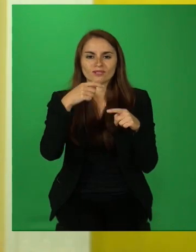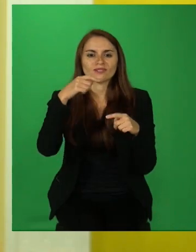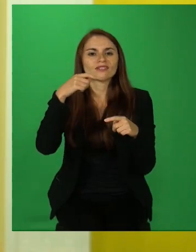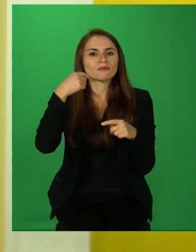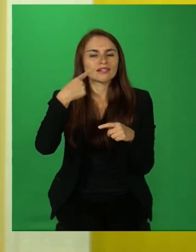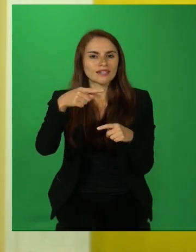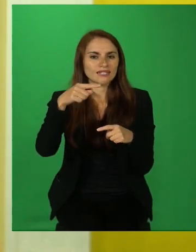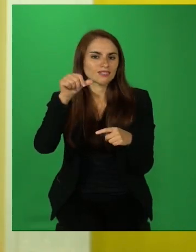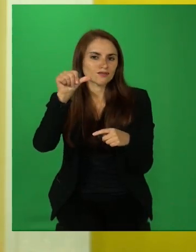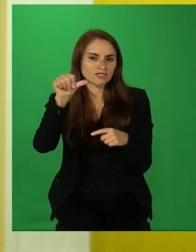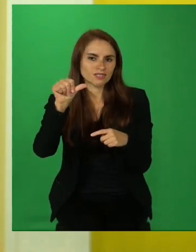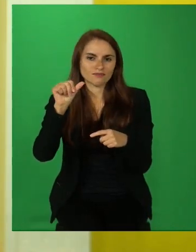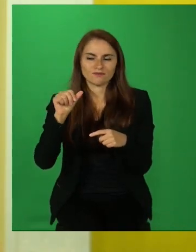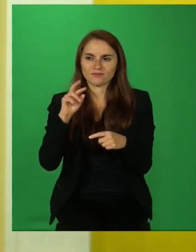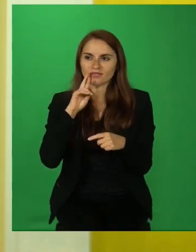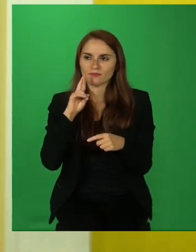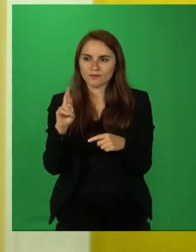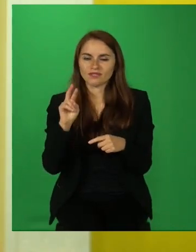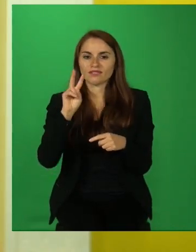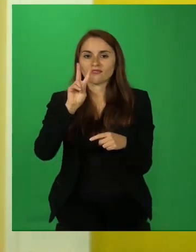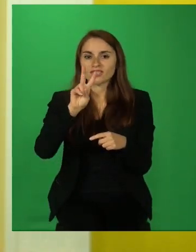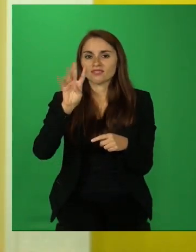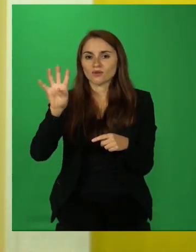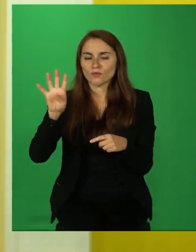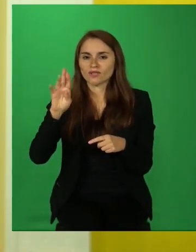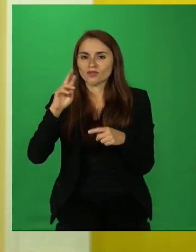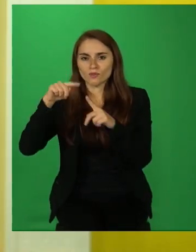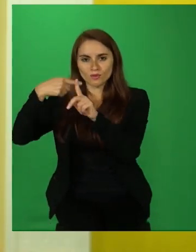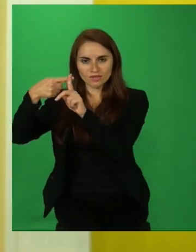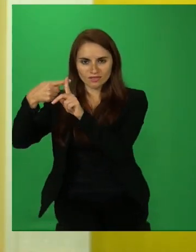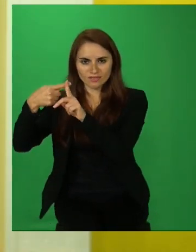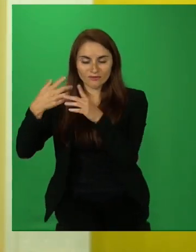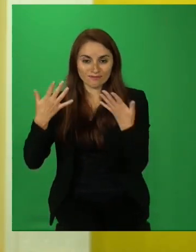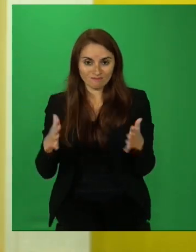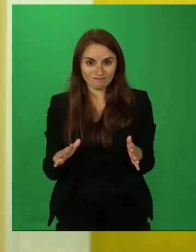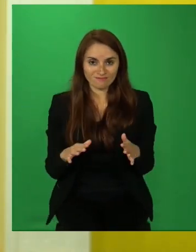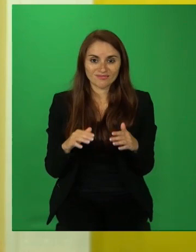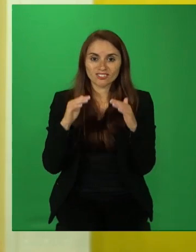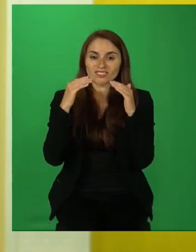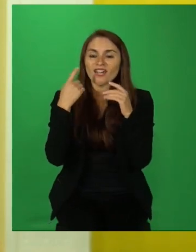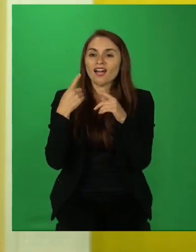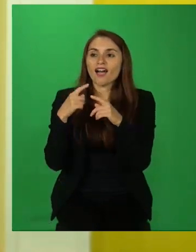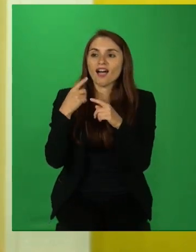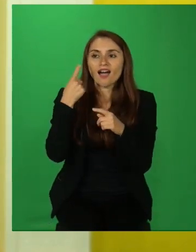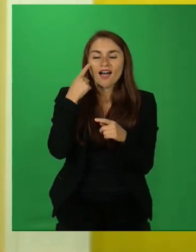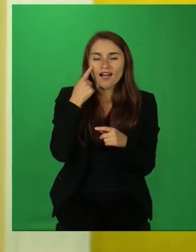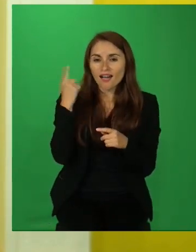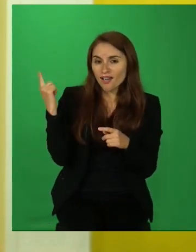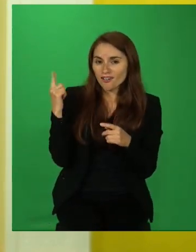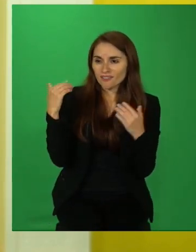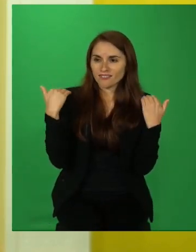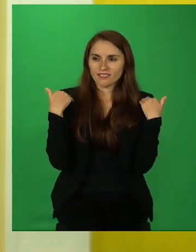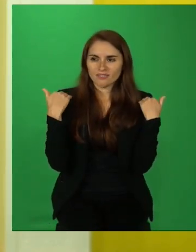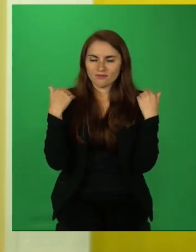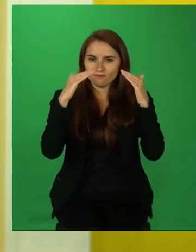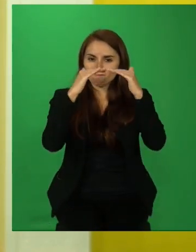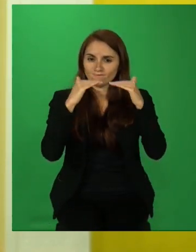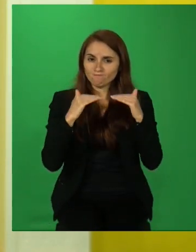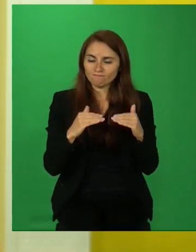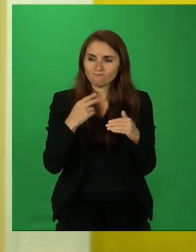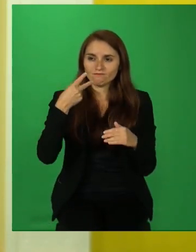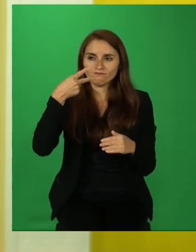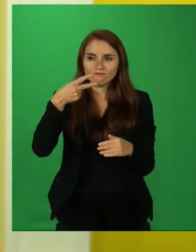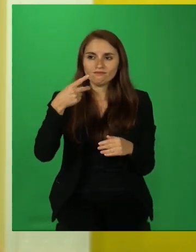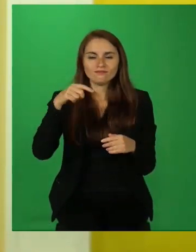negativo te das cuenta que es fácil a estos ejercicios que vienen que son dos los vas a hacer solitos para ver si estás